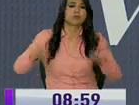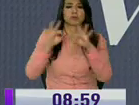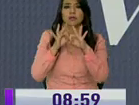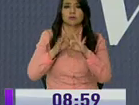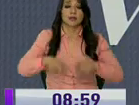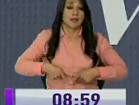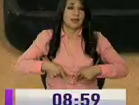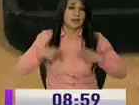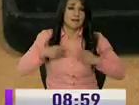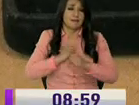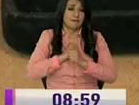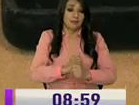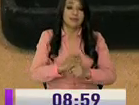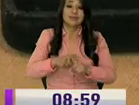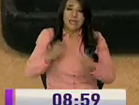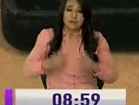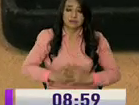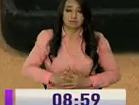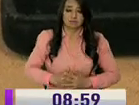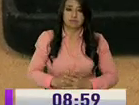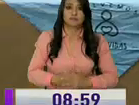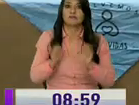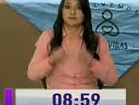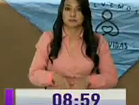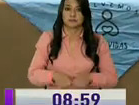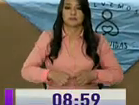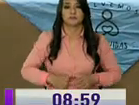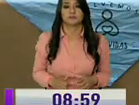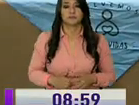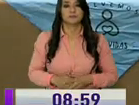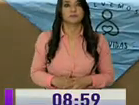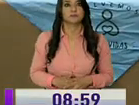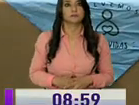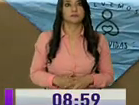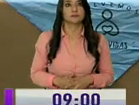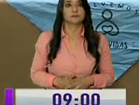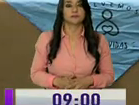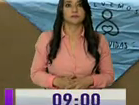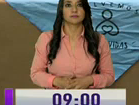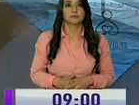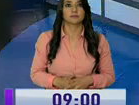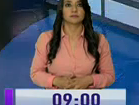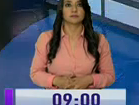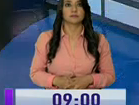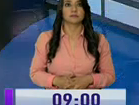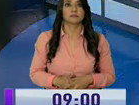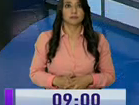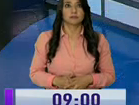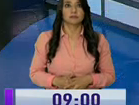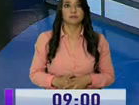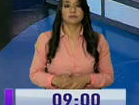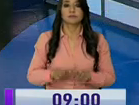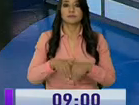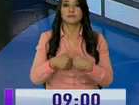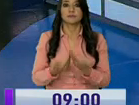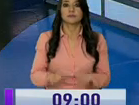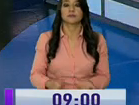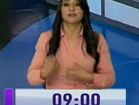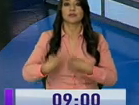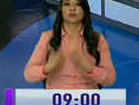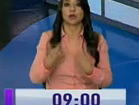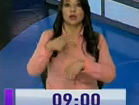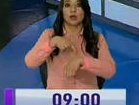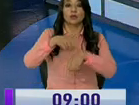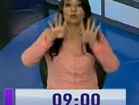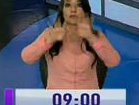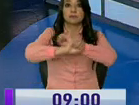es la defensa de la vida desde la concepción. Informó Sofía Vintimilla. ¿Cómo está la ciudad de Quito a esta hora? 9